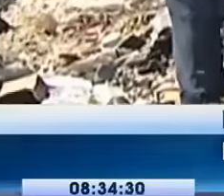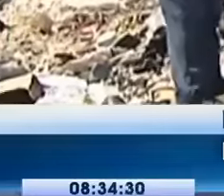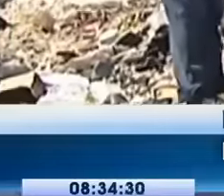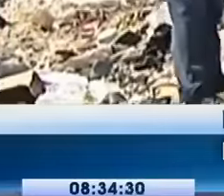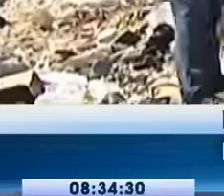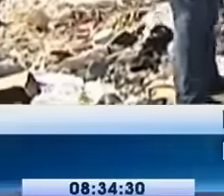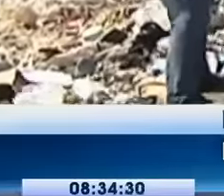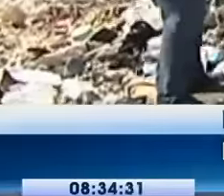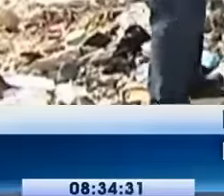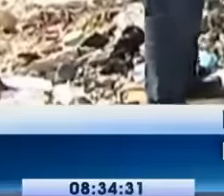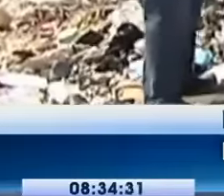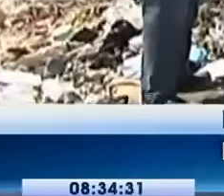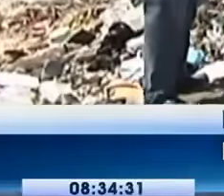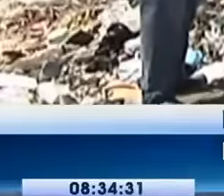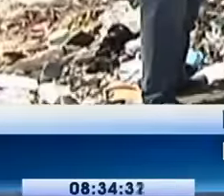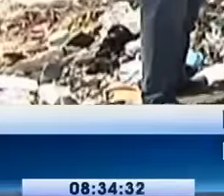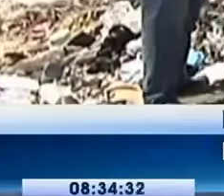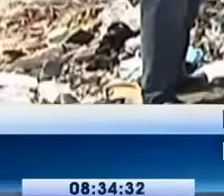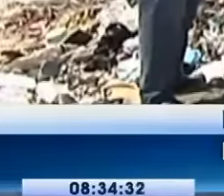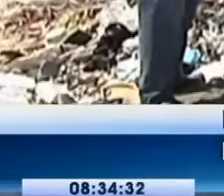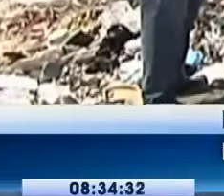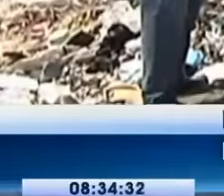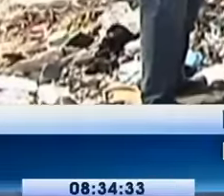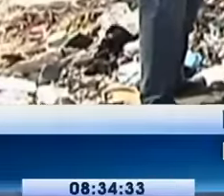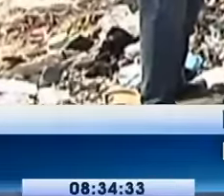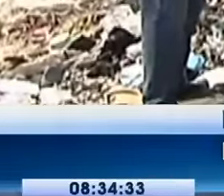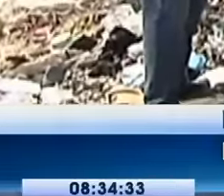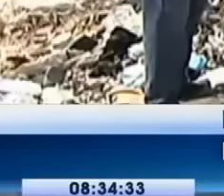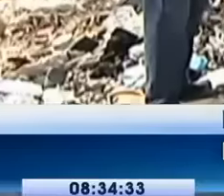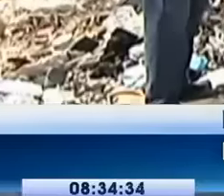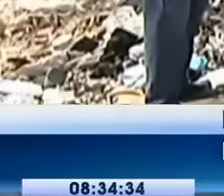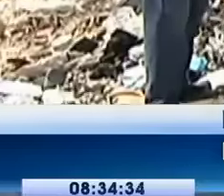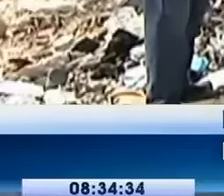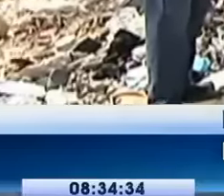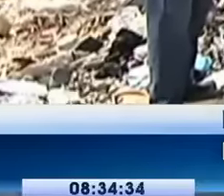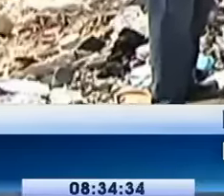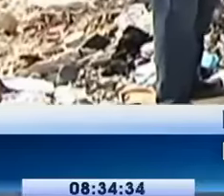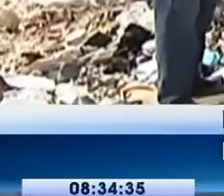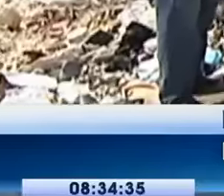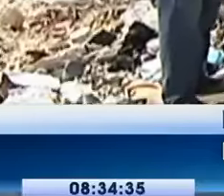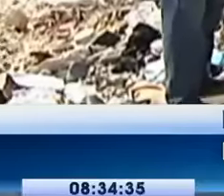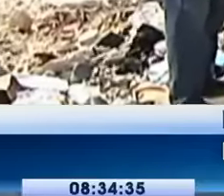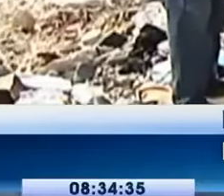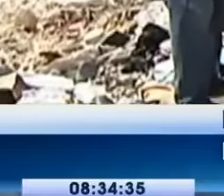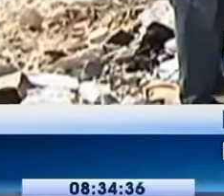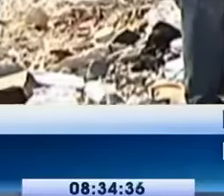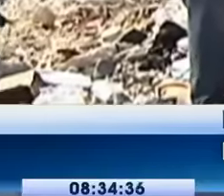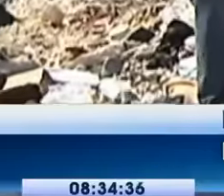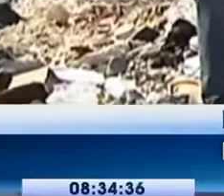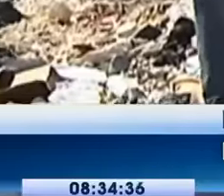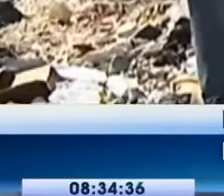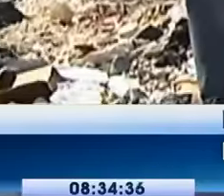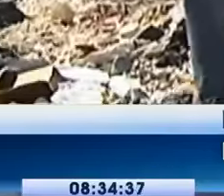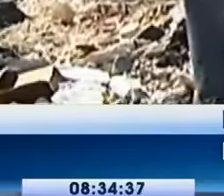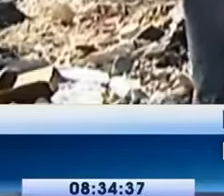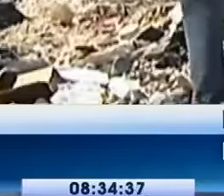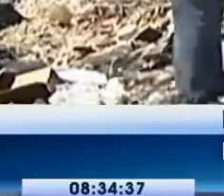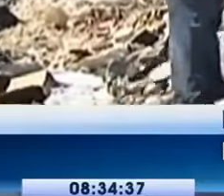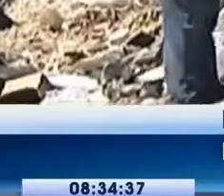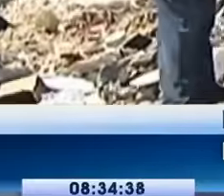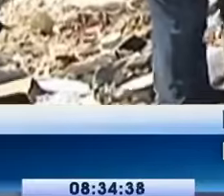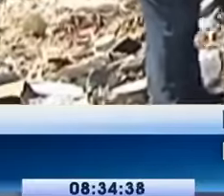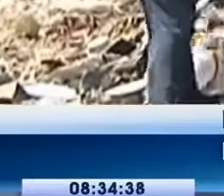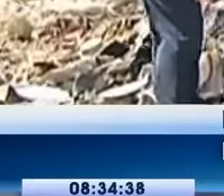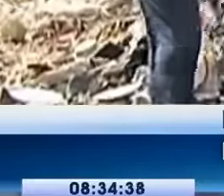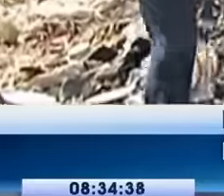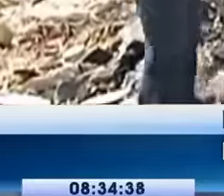horarios y la frecuencia de recolección y la correcta manera de disponer los desechos. Ese no es un sector donde los ciudadanos deben disponer los desechos. Ahora,